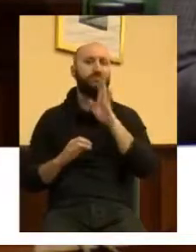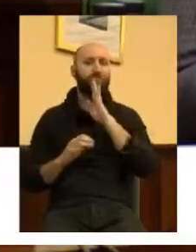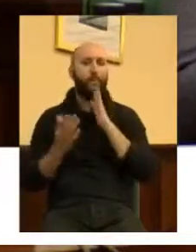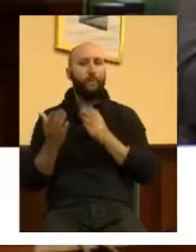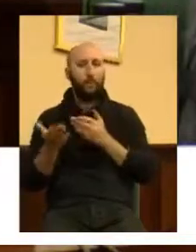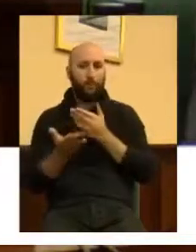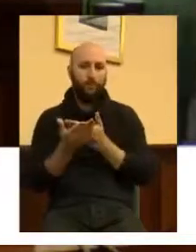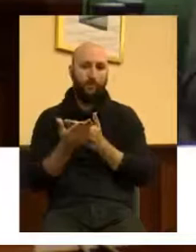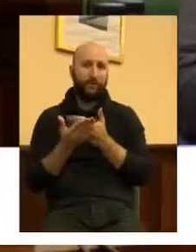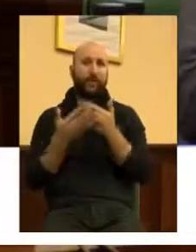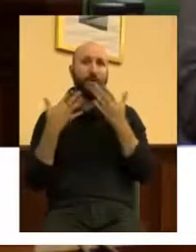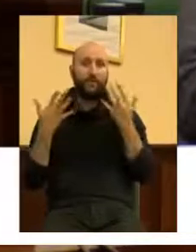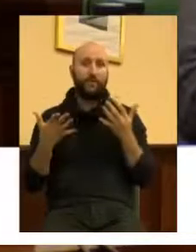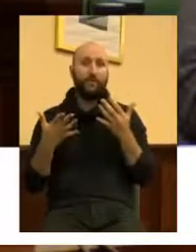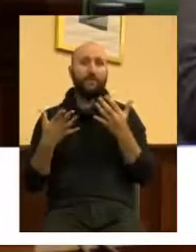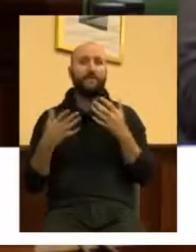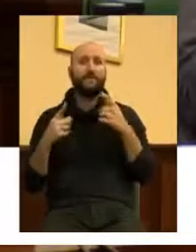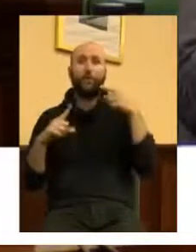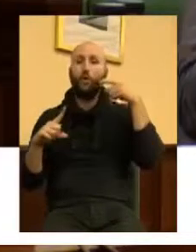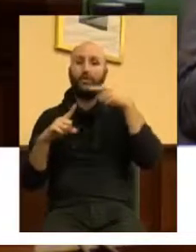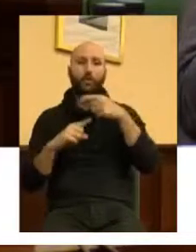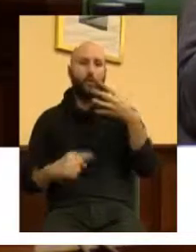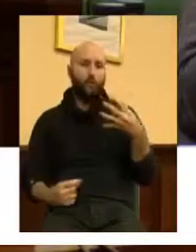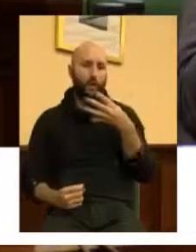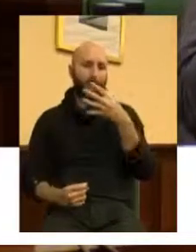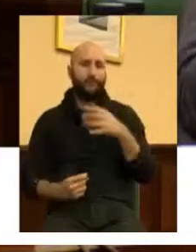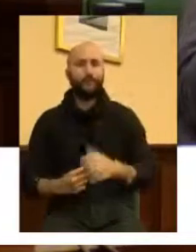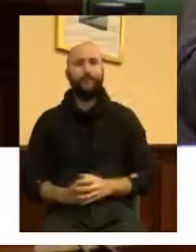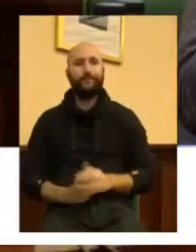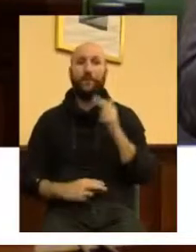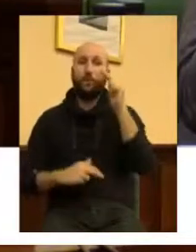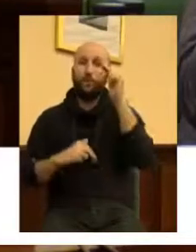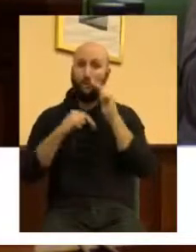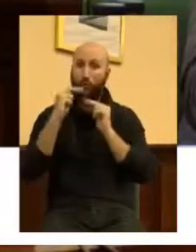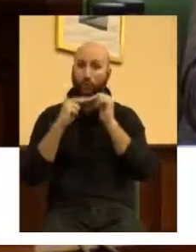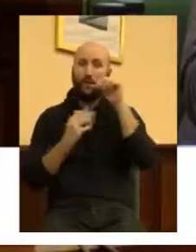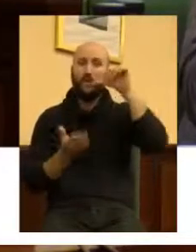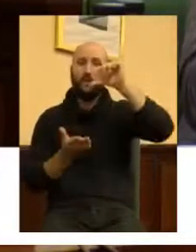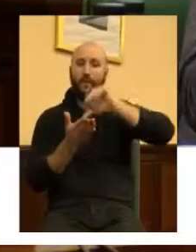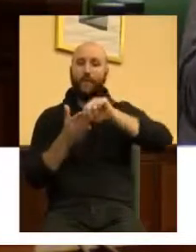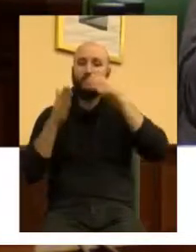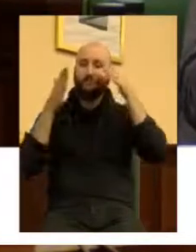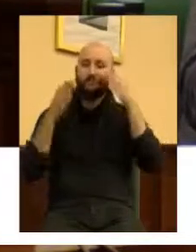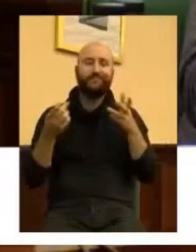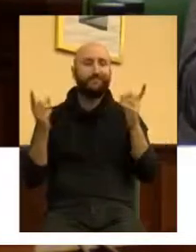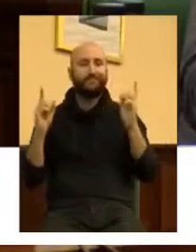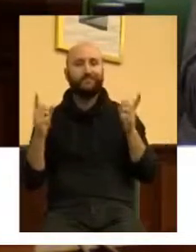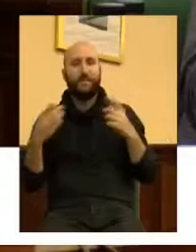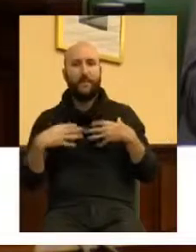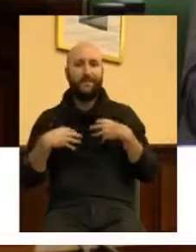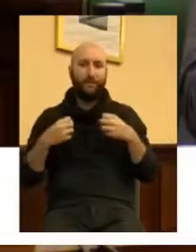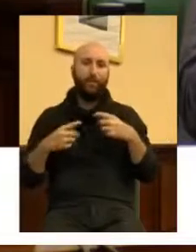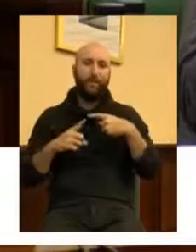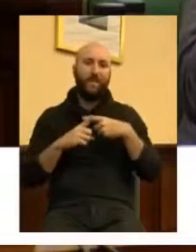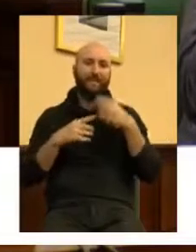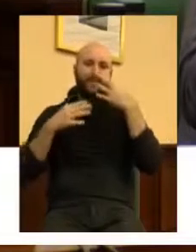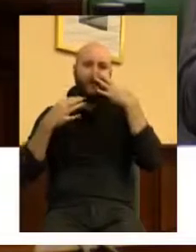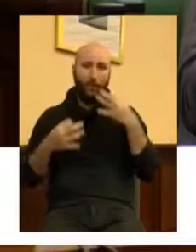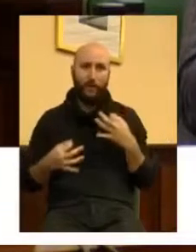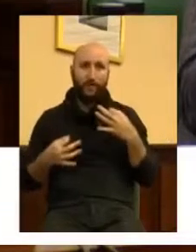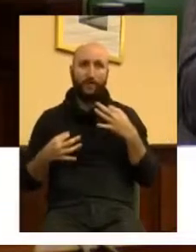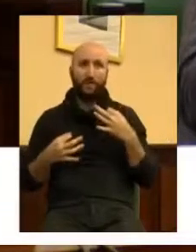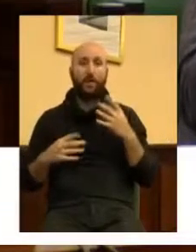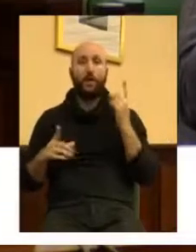propuesta. Objetivo 4. Construir una ciudad que refuerce el enfoque preventivo en la salud y la seguridad, no